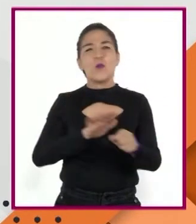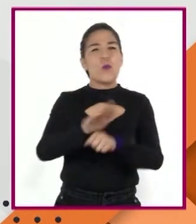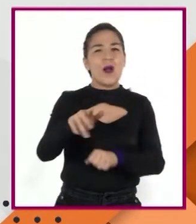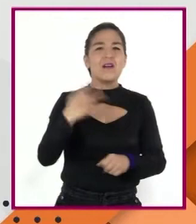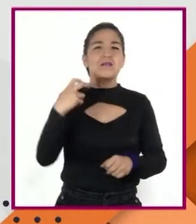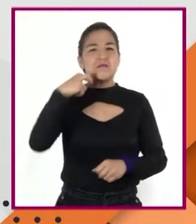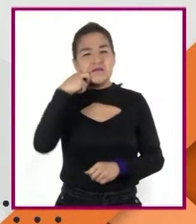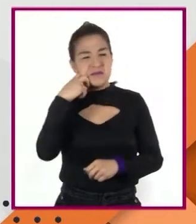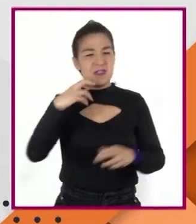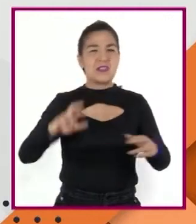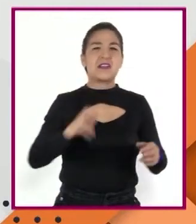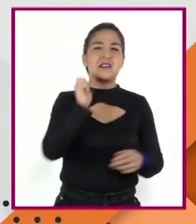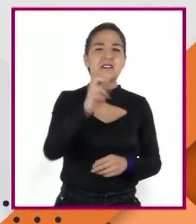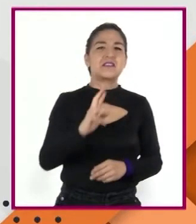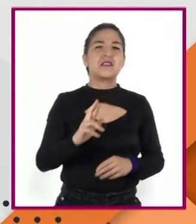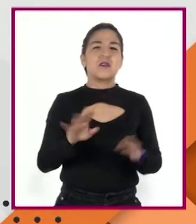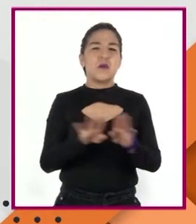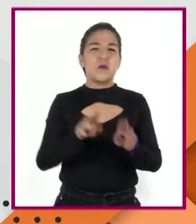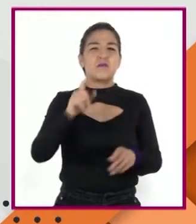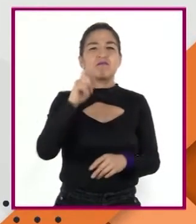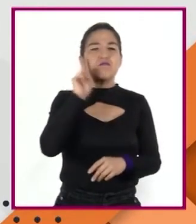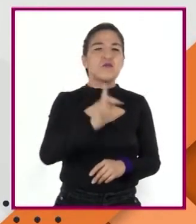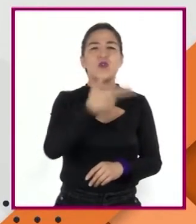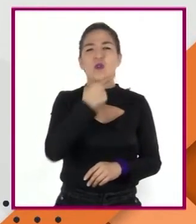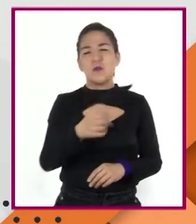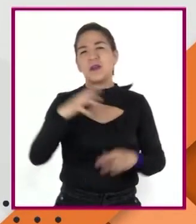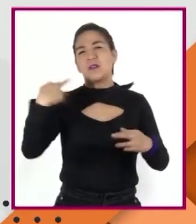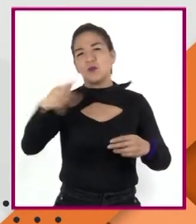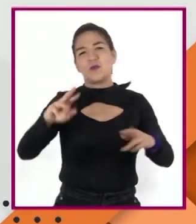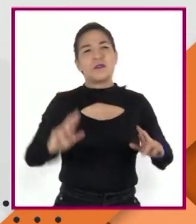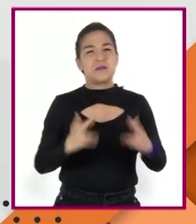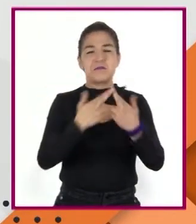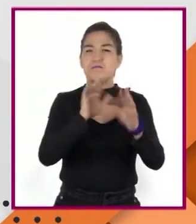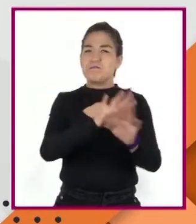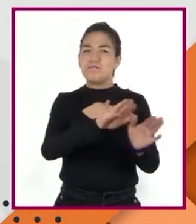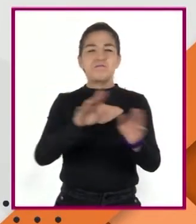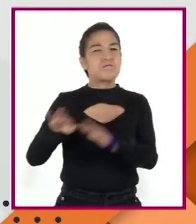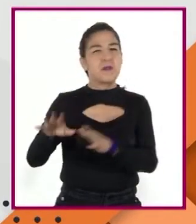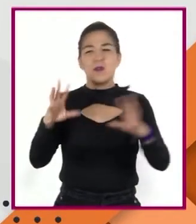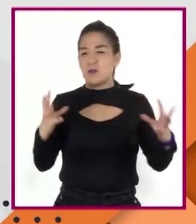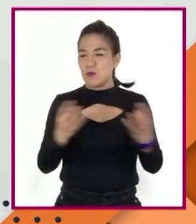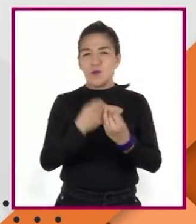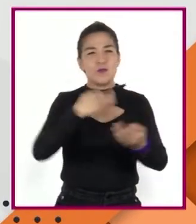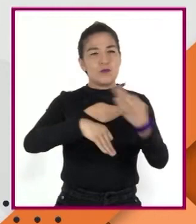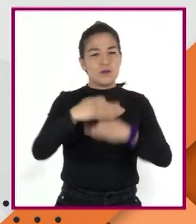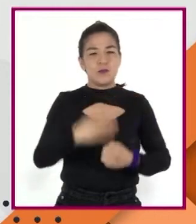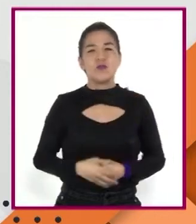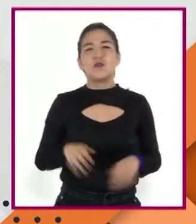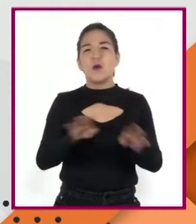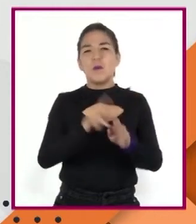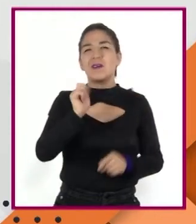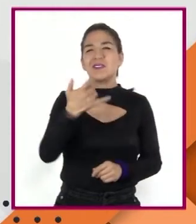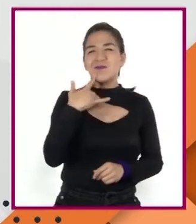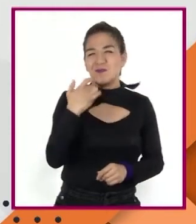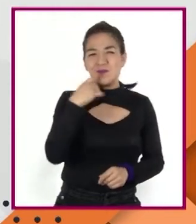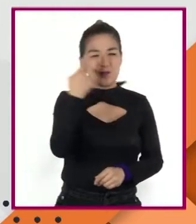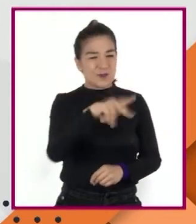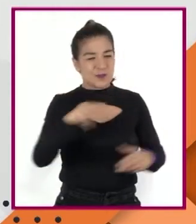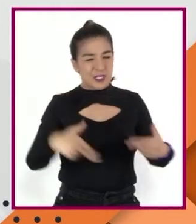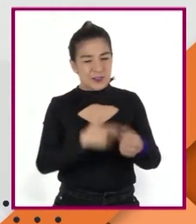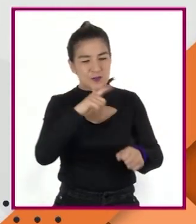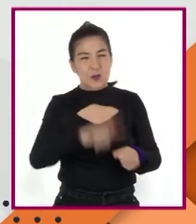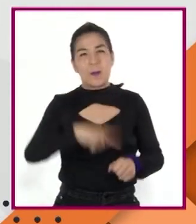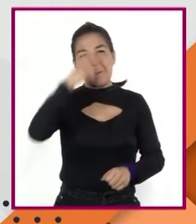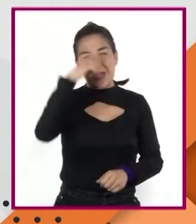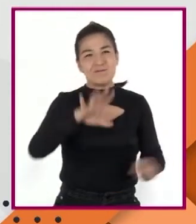raza, sexo, idioma o religión. 4. Servir de centro que armonice los esfuerzos de las naciones por